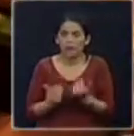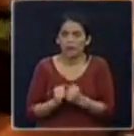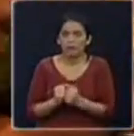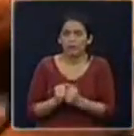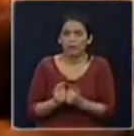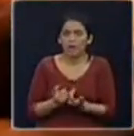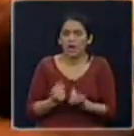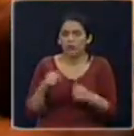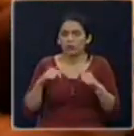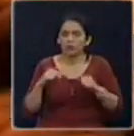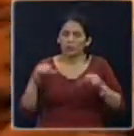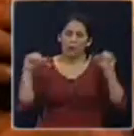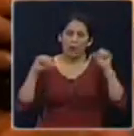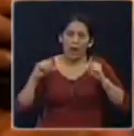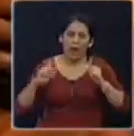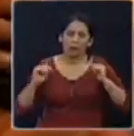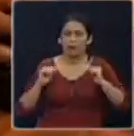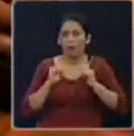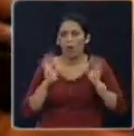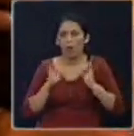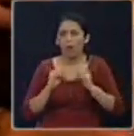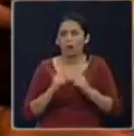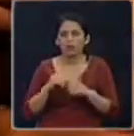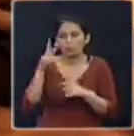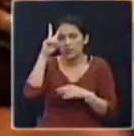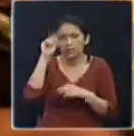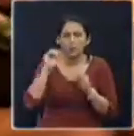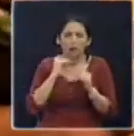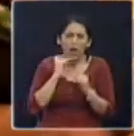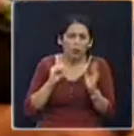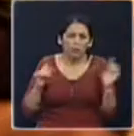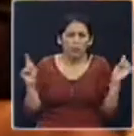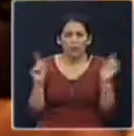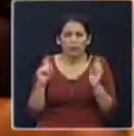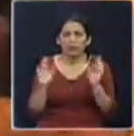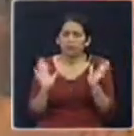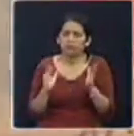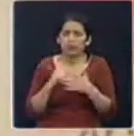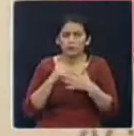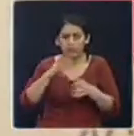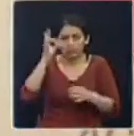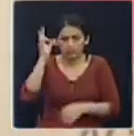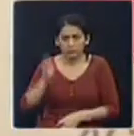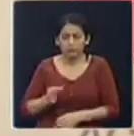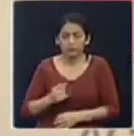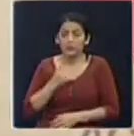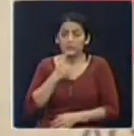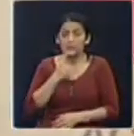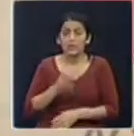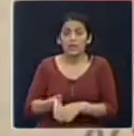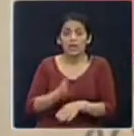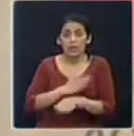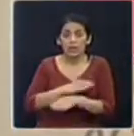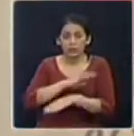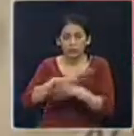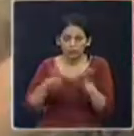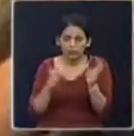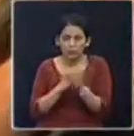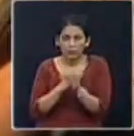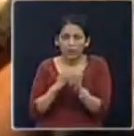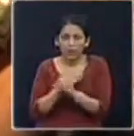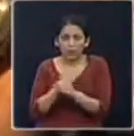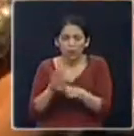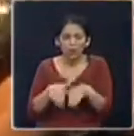no se quiere cometer un exceso tampoco. Además, el secretario de Estado anunció que ya están listos los rubros para el pago a los